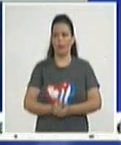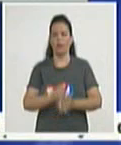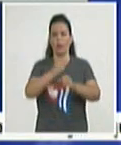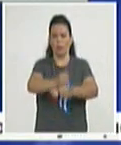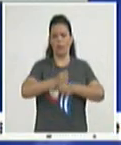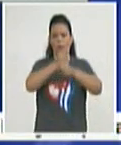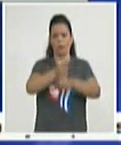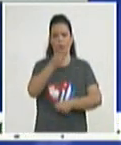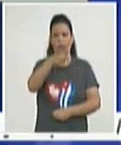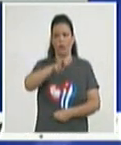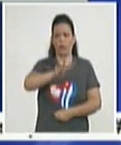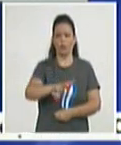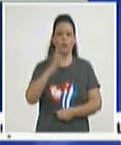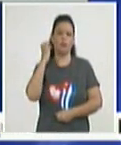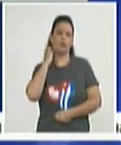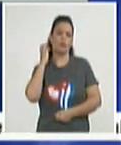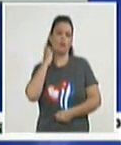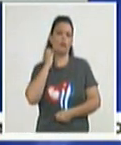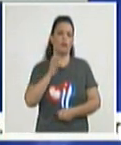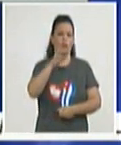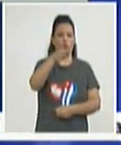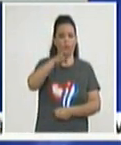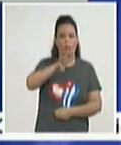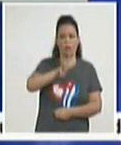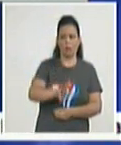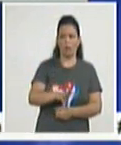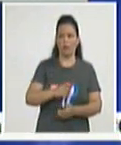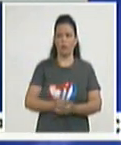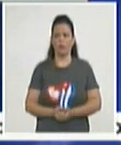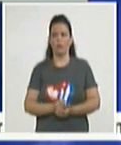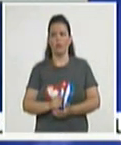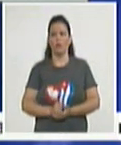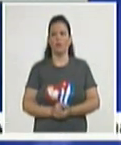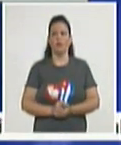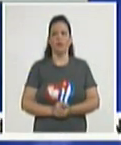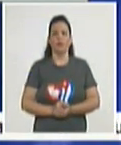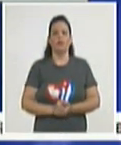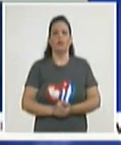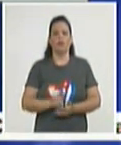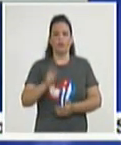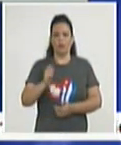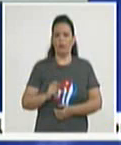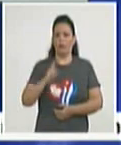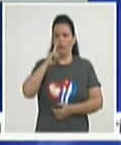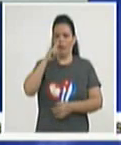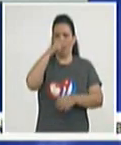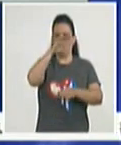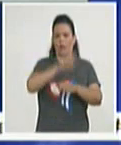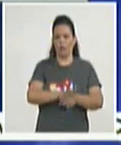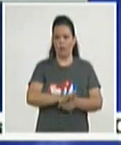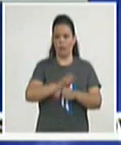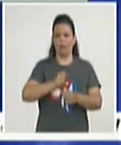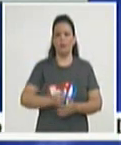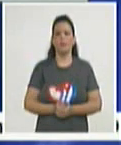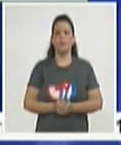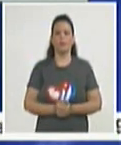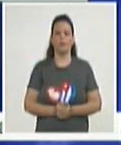13, Guisa 9 casos y Río Cauto solo reporta 4 enfermos de COVID-19.